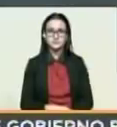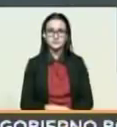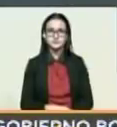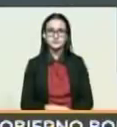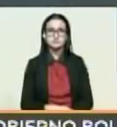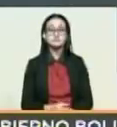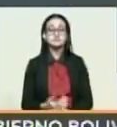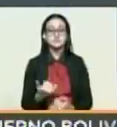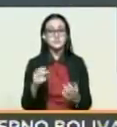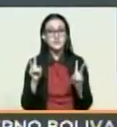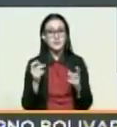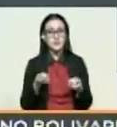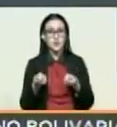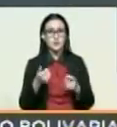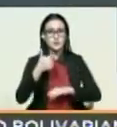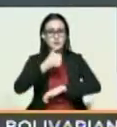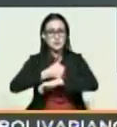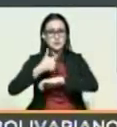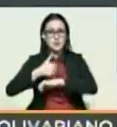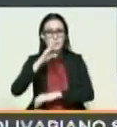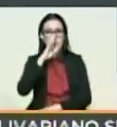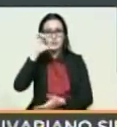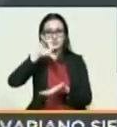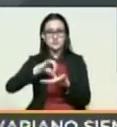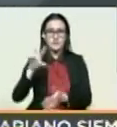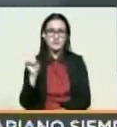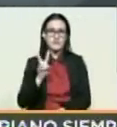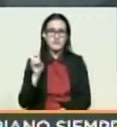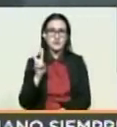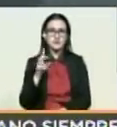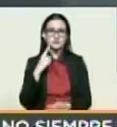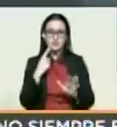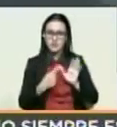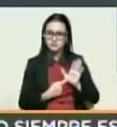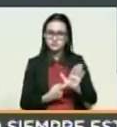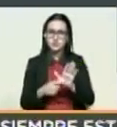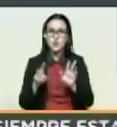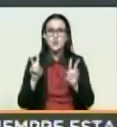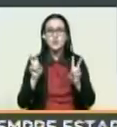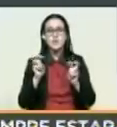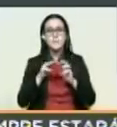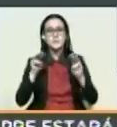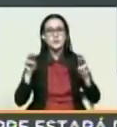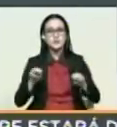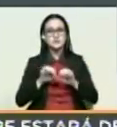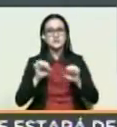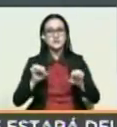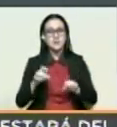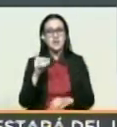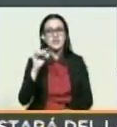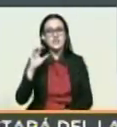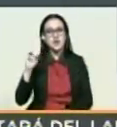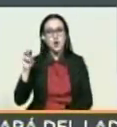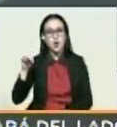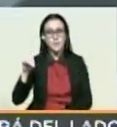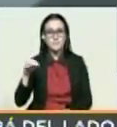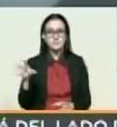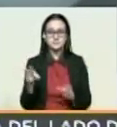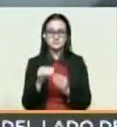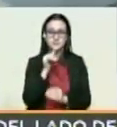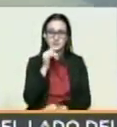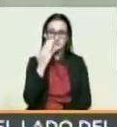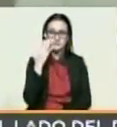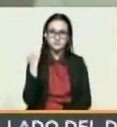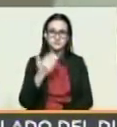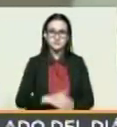interna económica porque autoridades del banco central de venezuela presentan la nueva metodología del sistema dif con javier chirinos nos tiene